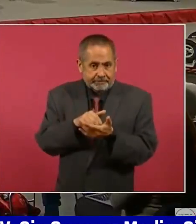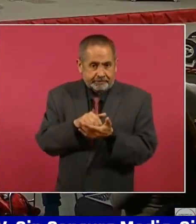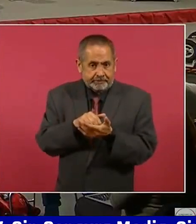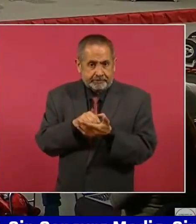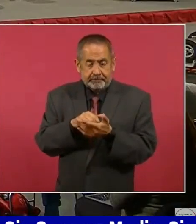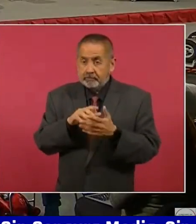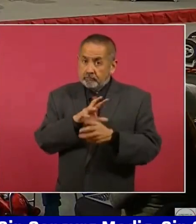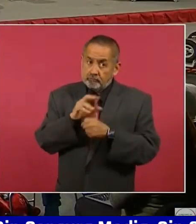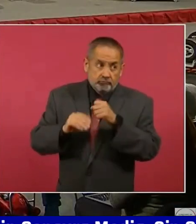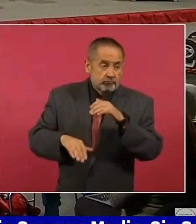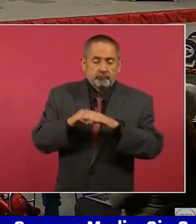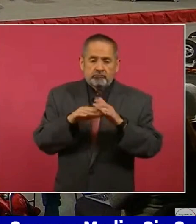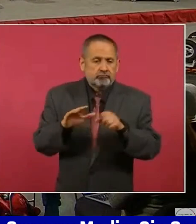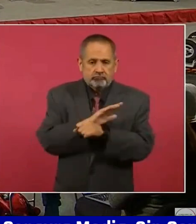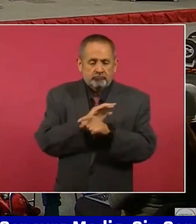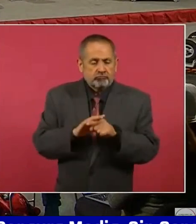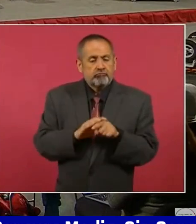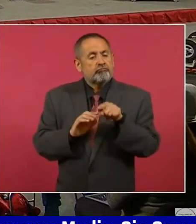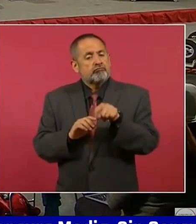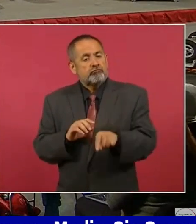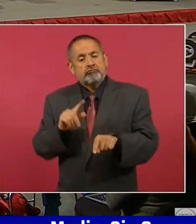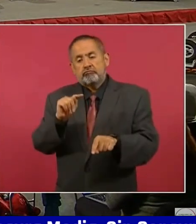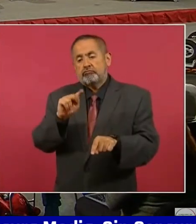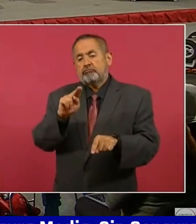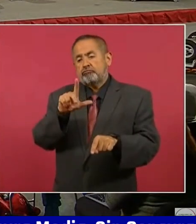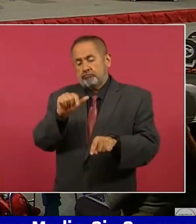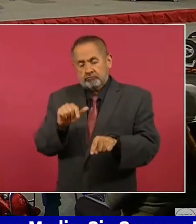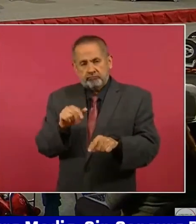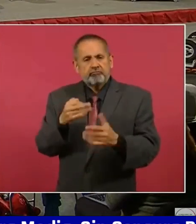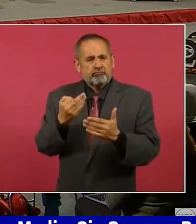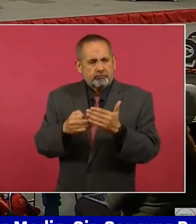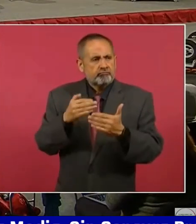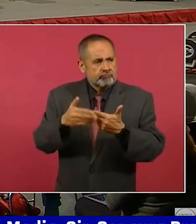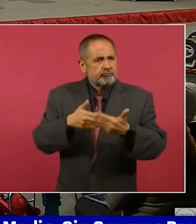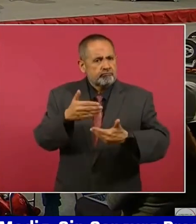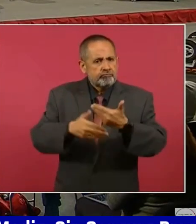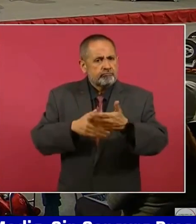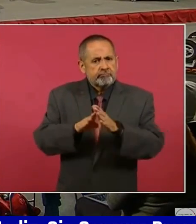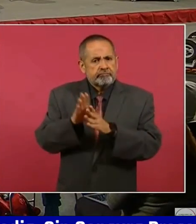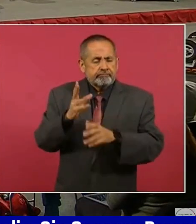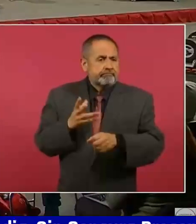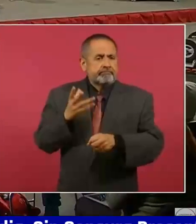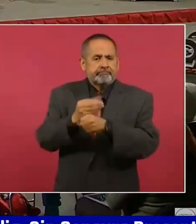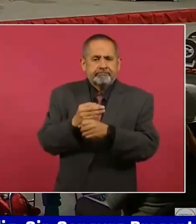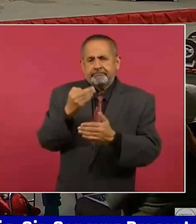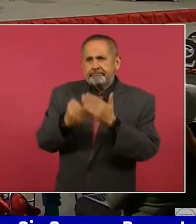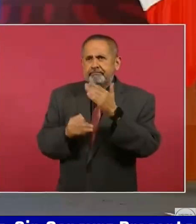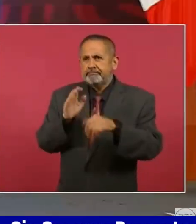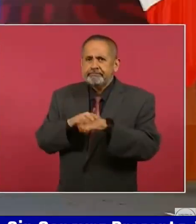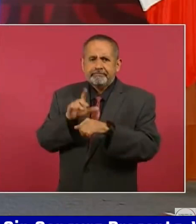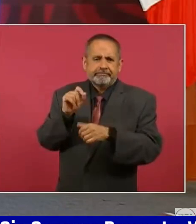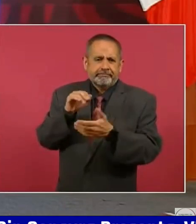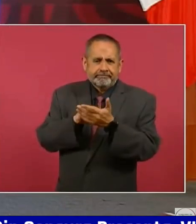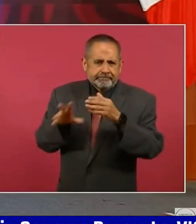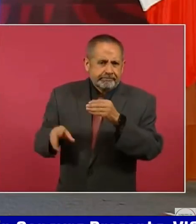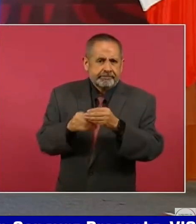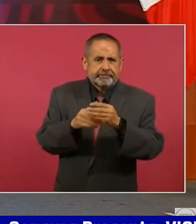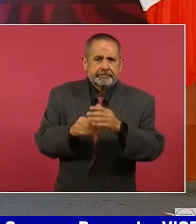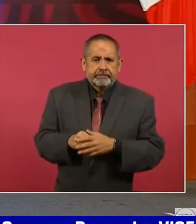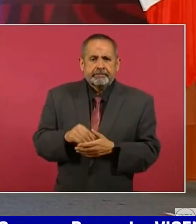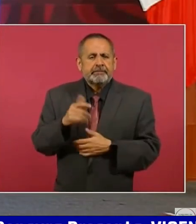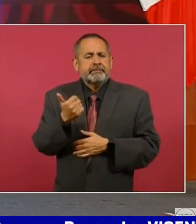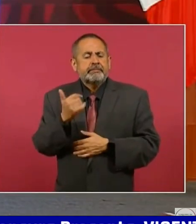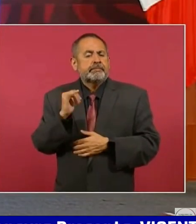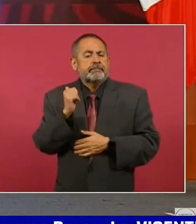no a su capacidad, la coquizadora de Tula todavía no a su capacidad porque le faltarían como 20 mil barriles y una